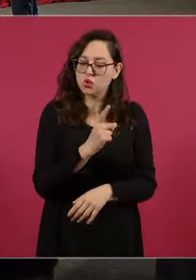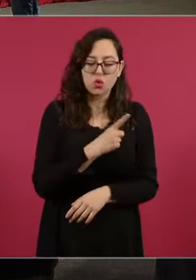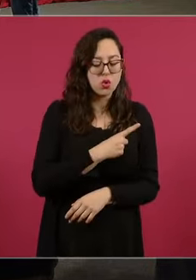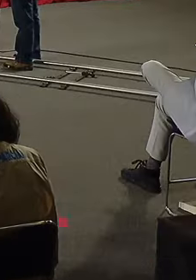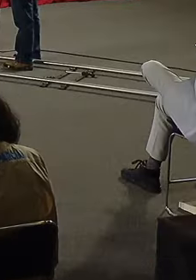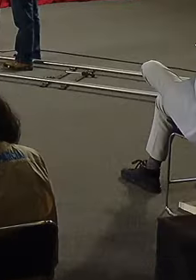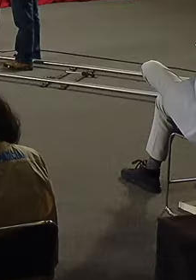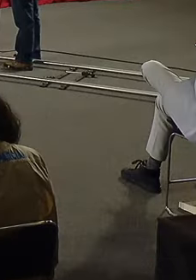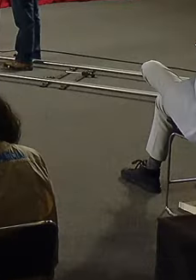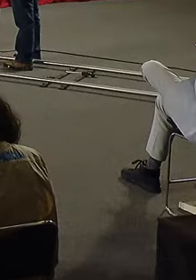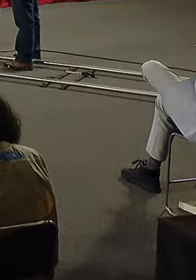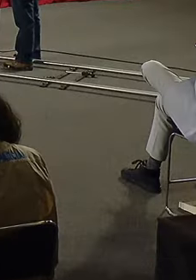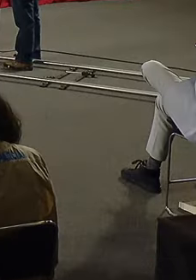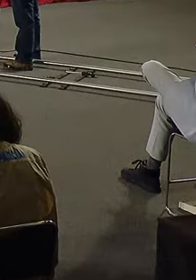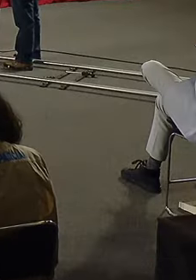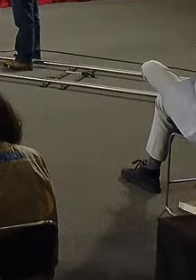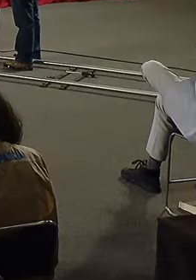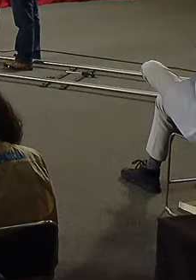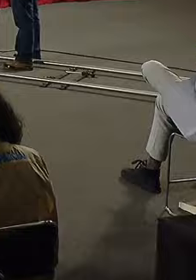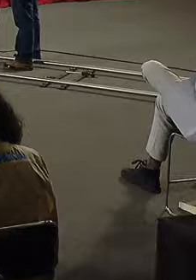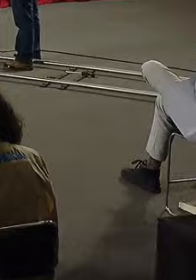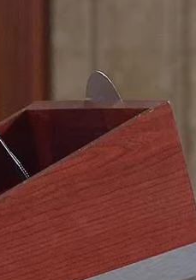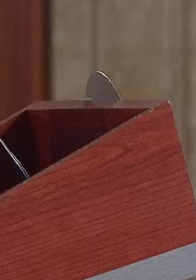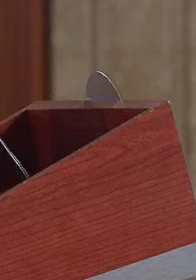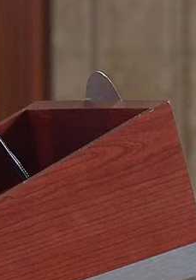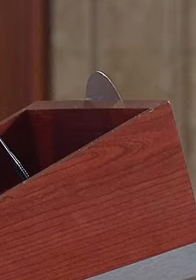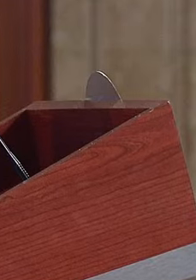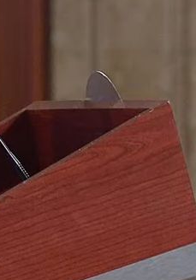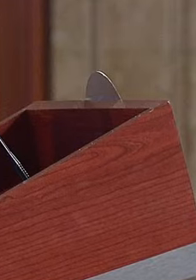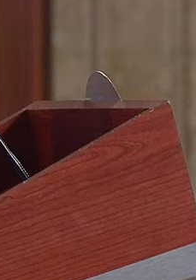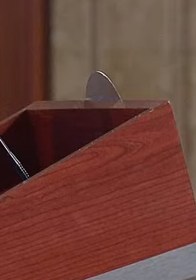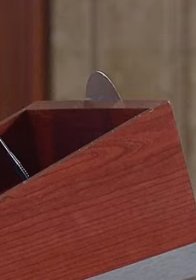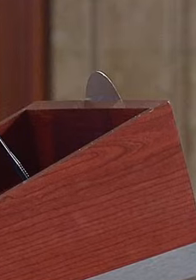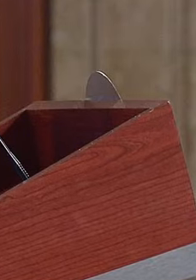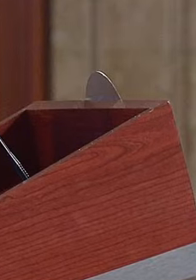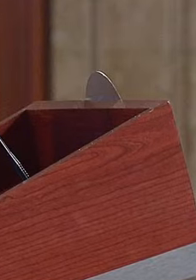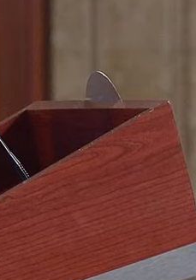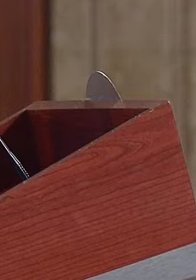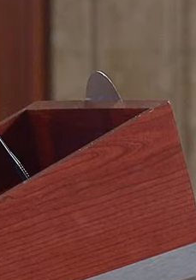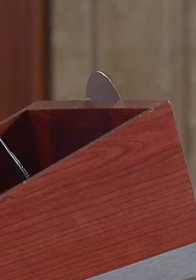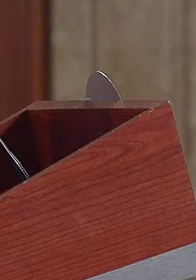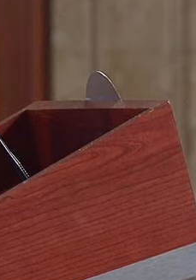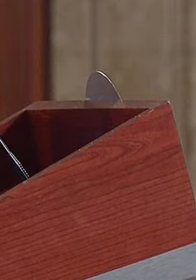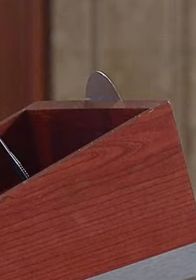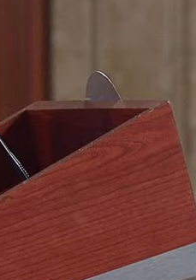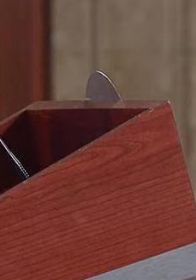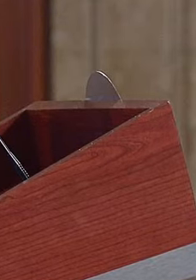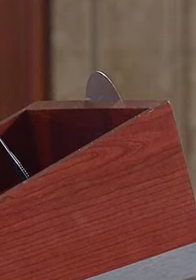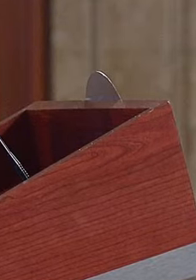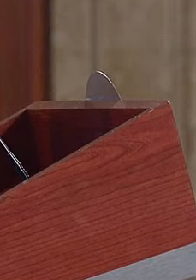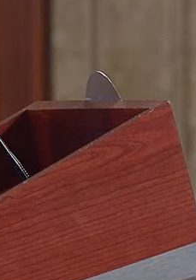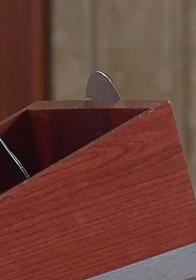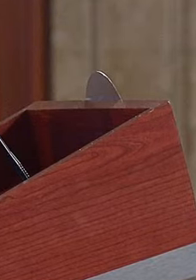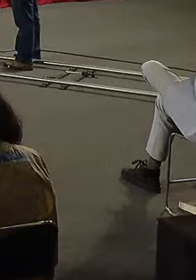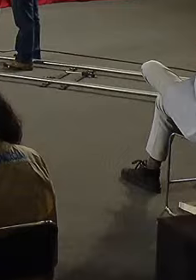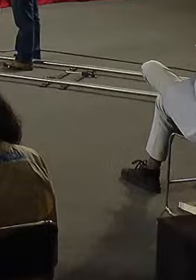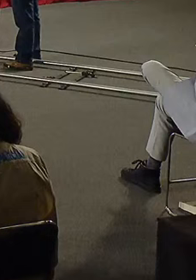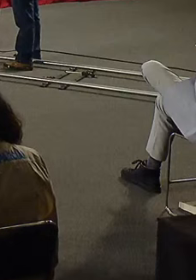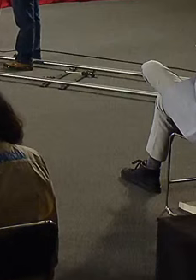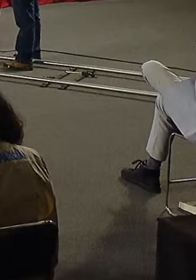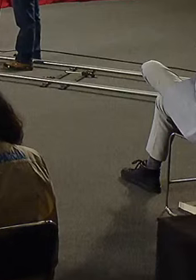destaque los logros particulares que haya obtenido el ciudadano que ejerza el cargo público.